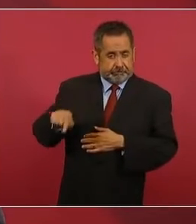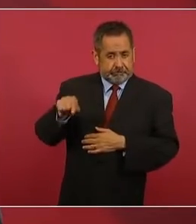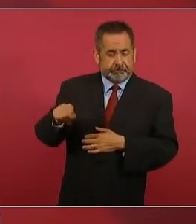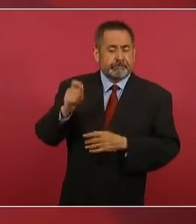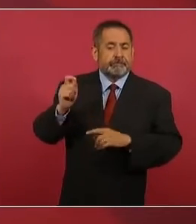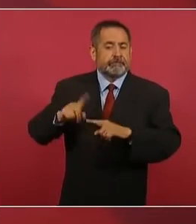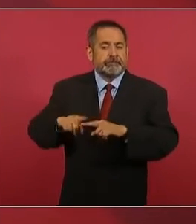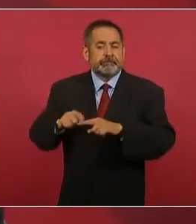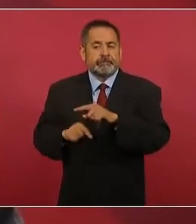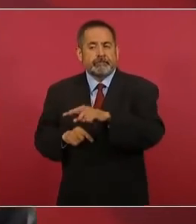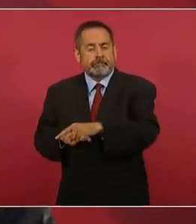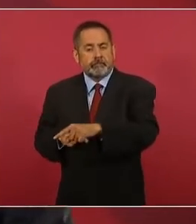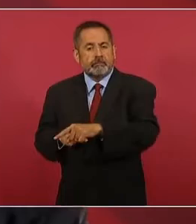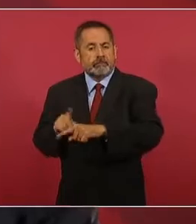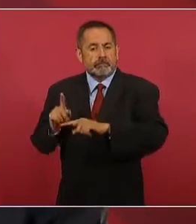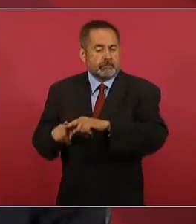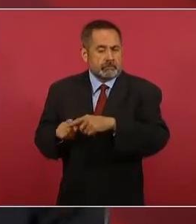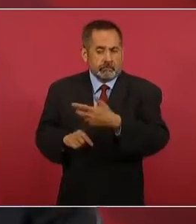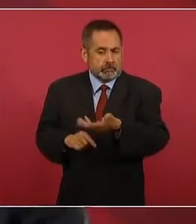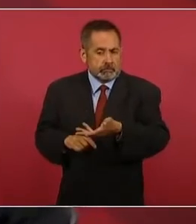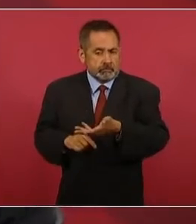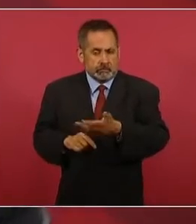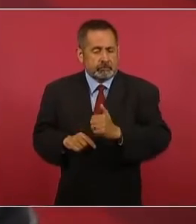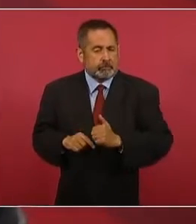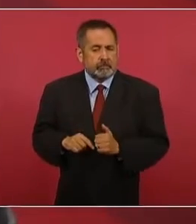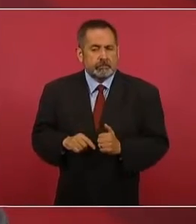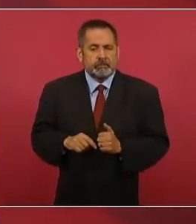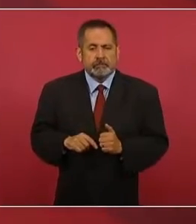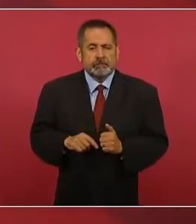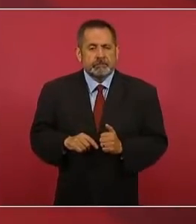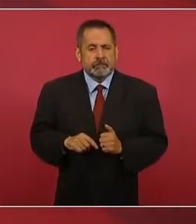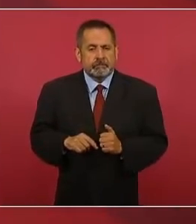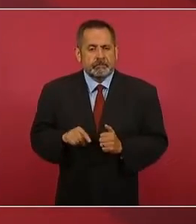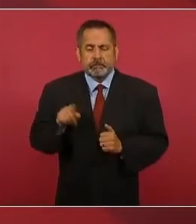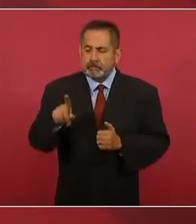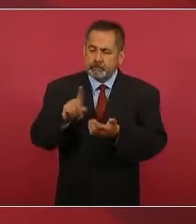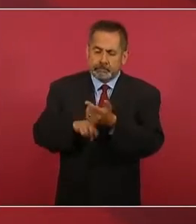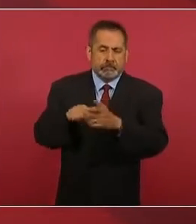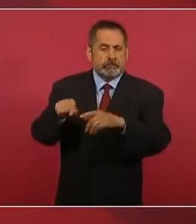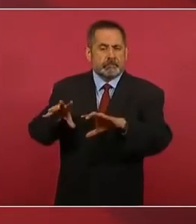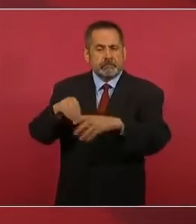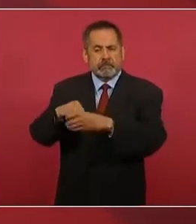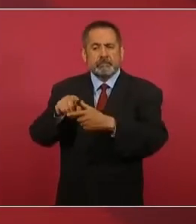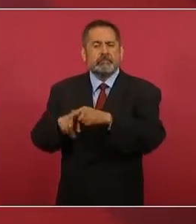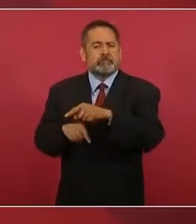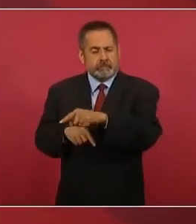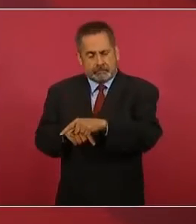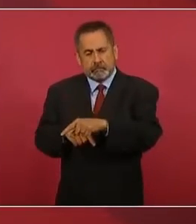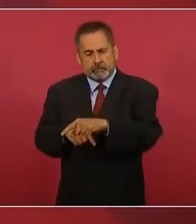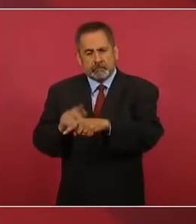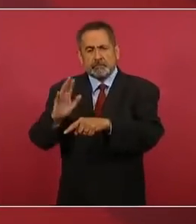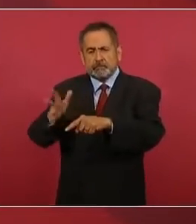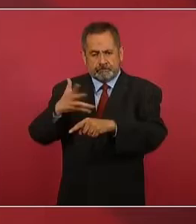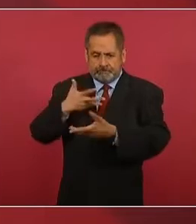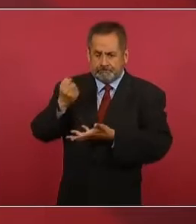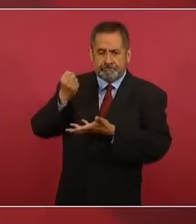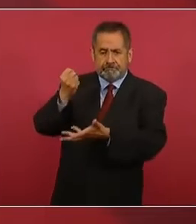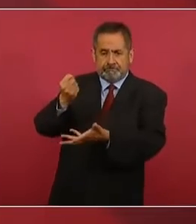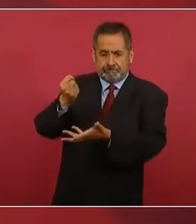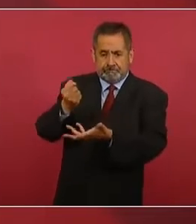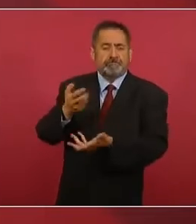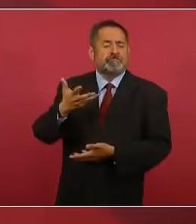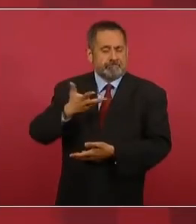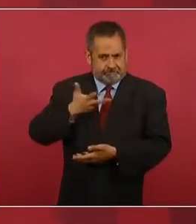es que ya tenemos el presupuesto,